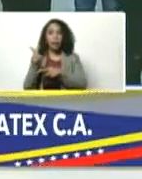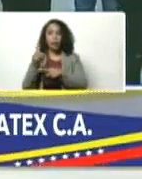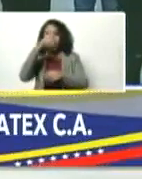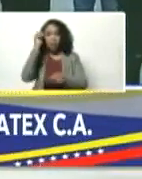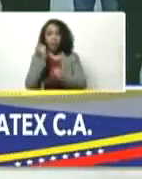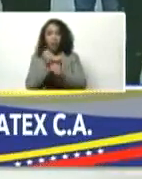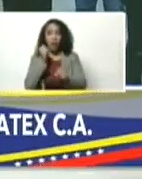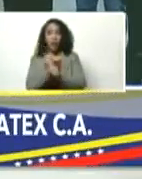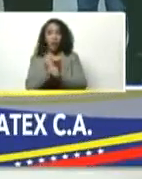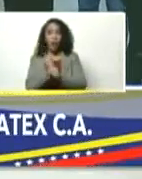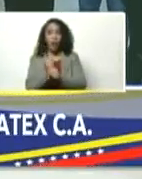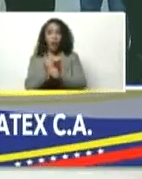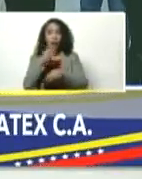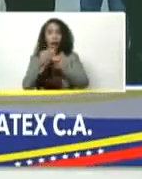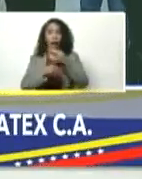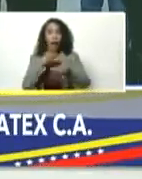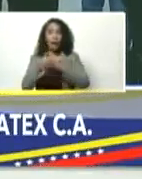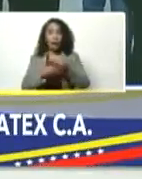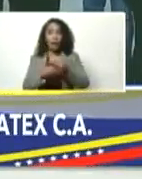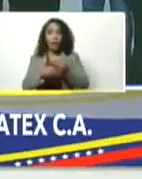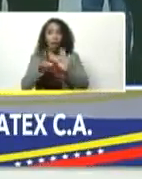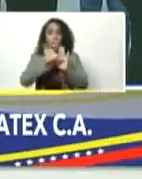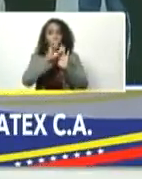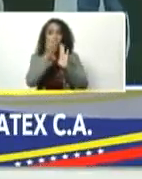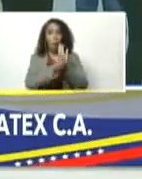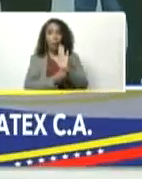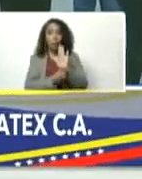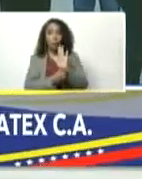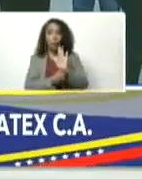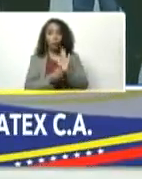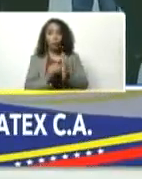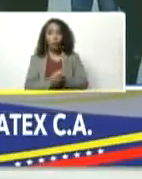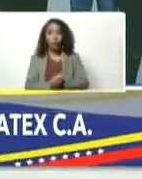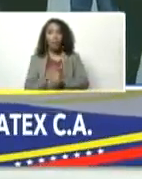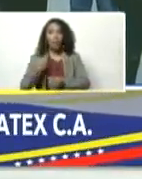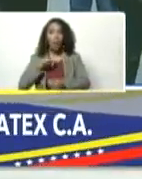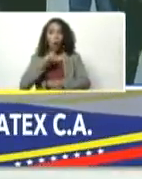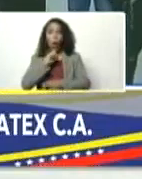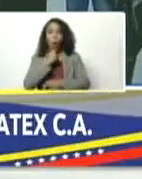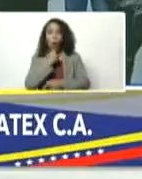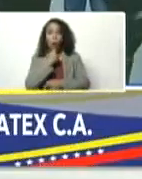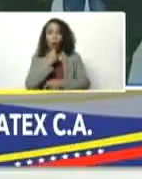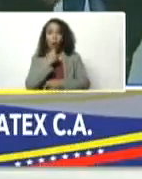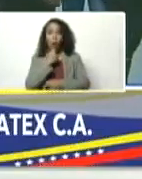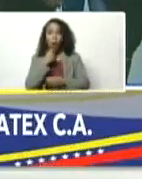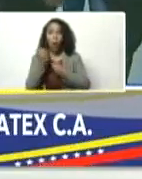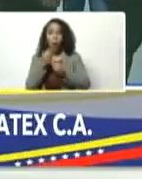gestionar lo que son las documentaciones. Tengo código arancelario,